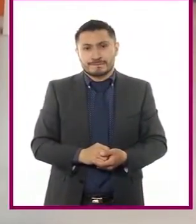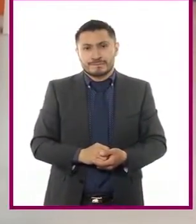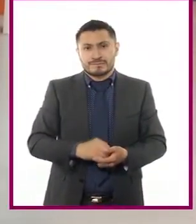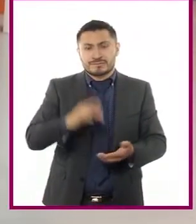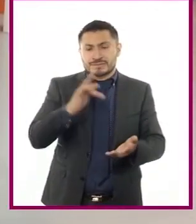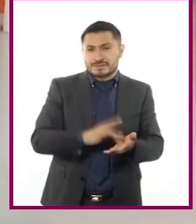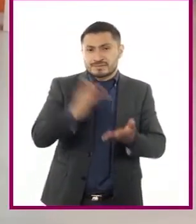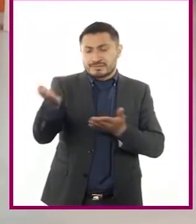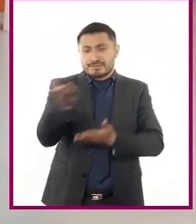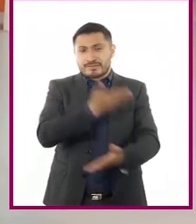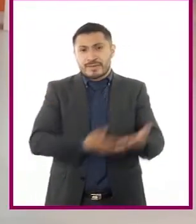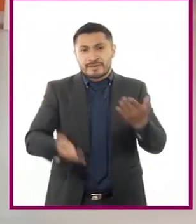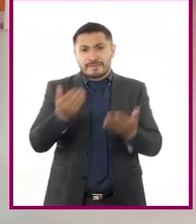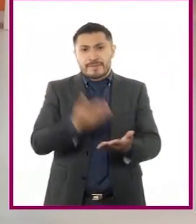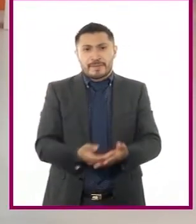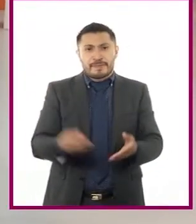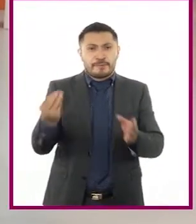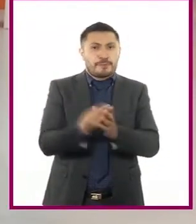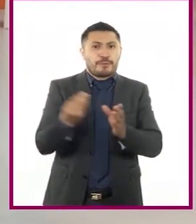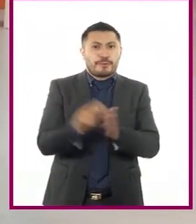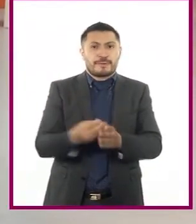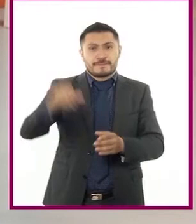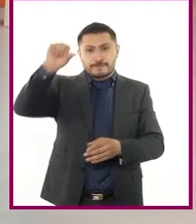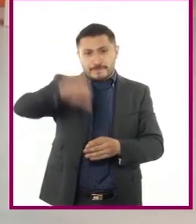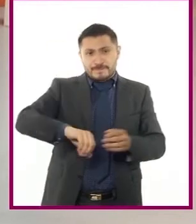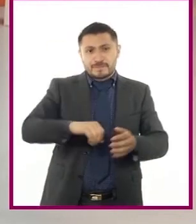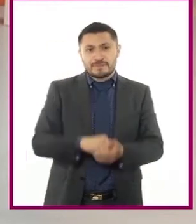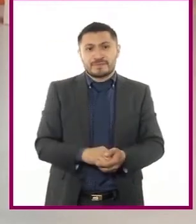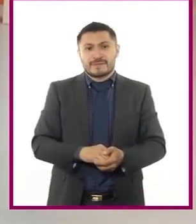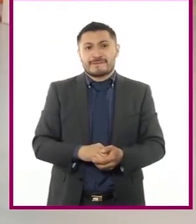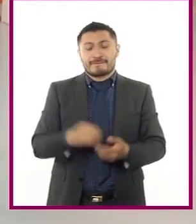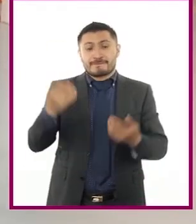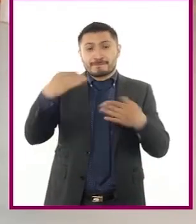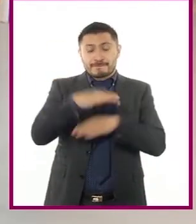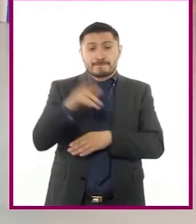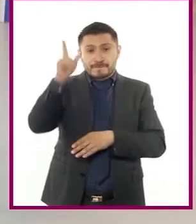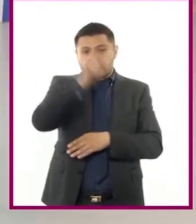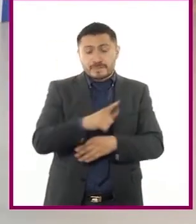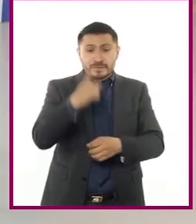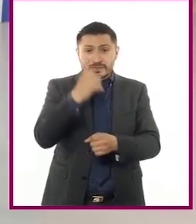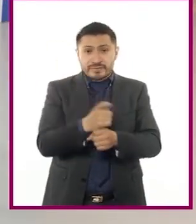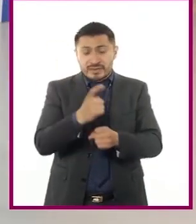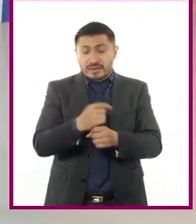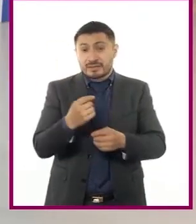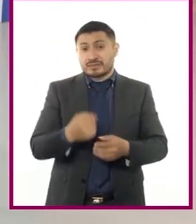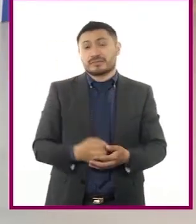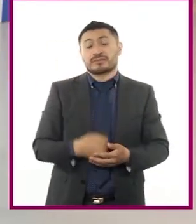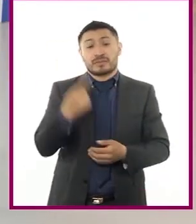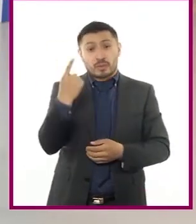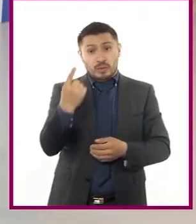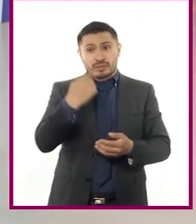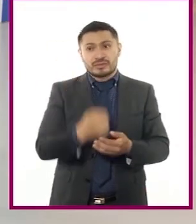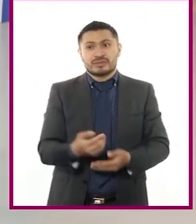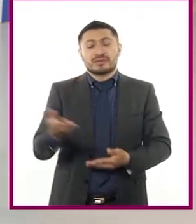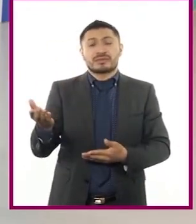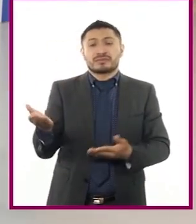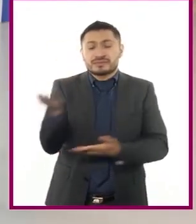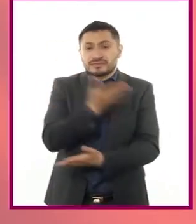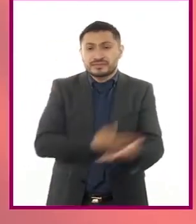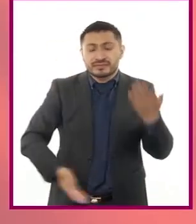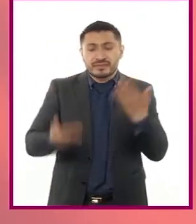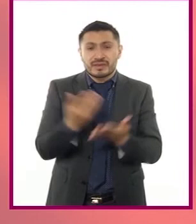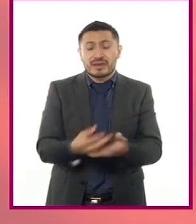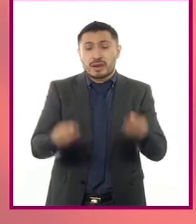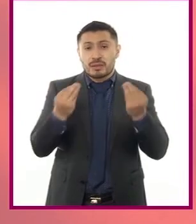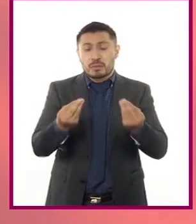Gracias por compartir con nosotros esta sesión de Lengua Materna 1, en la que hemos compartido más de un testimonio